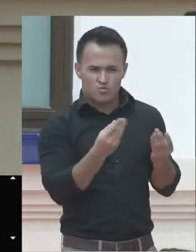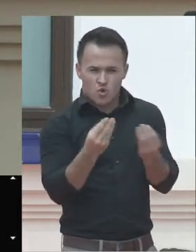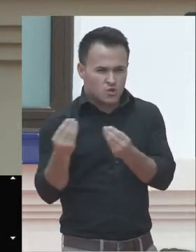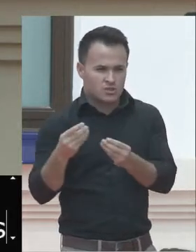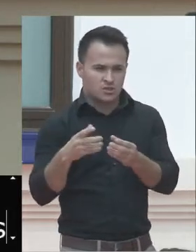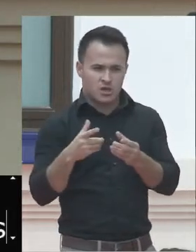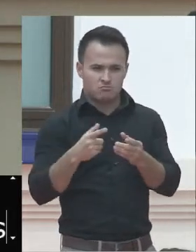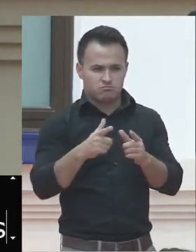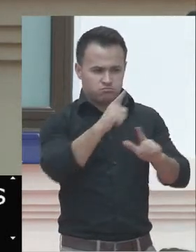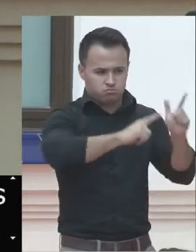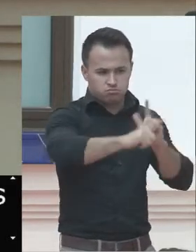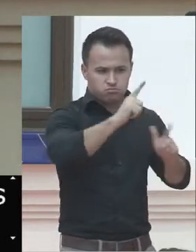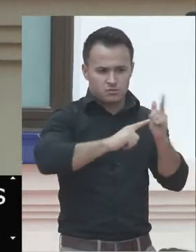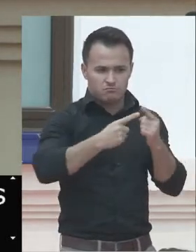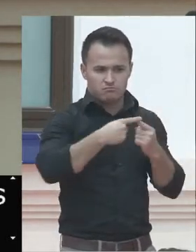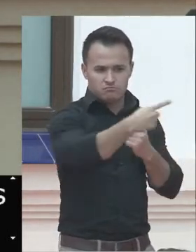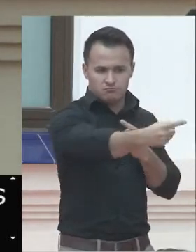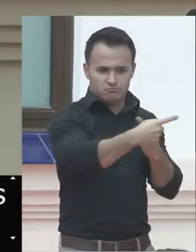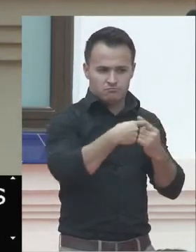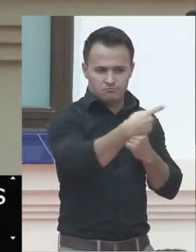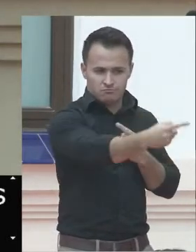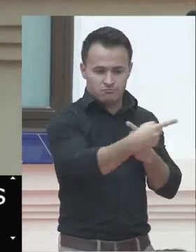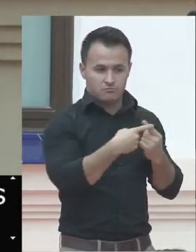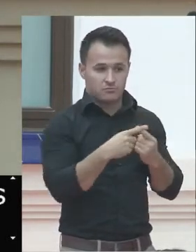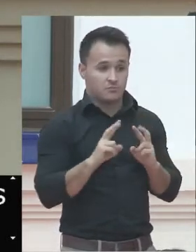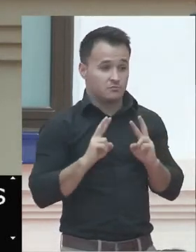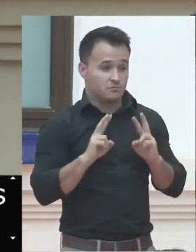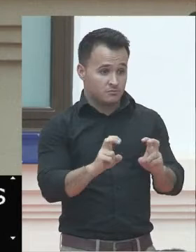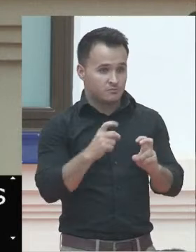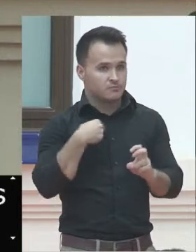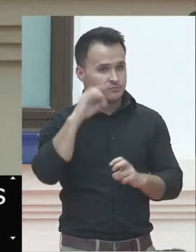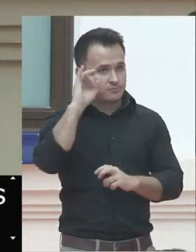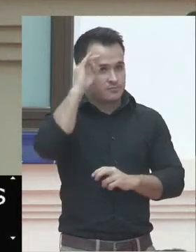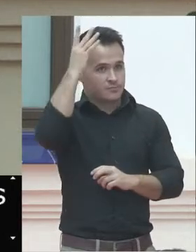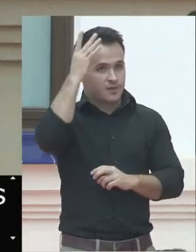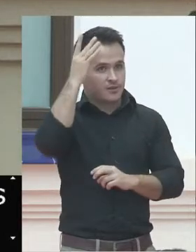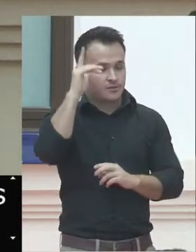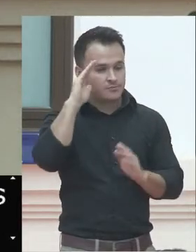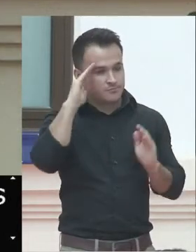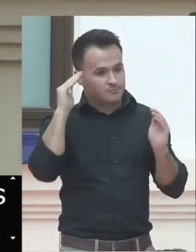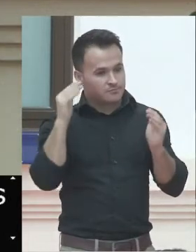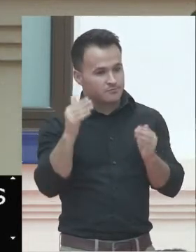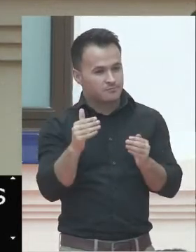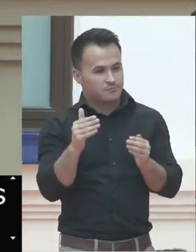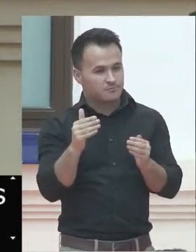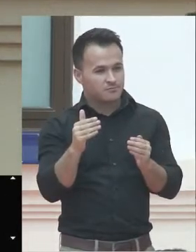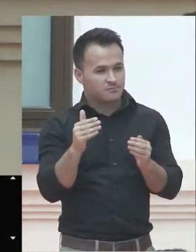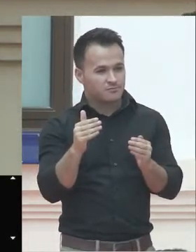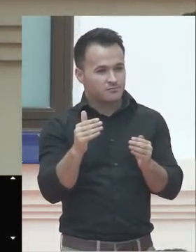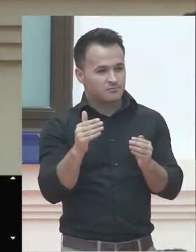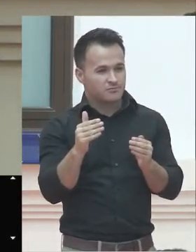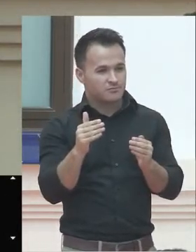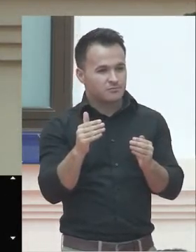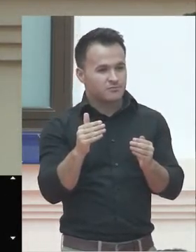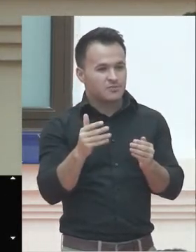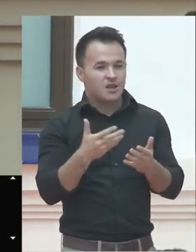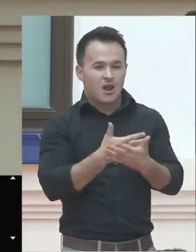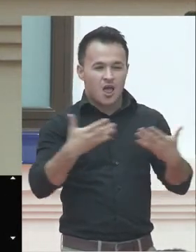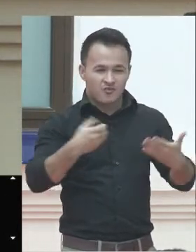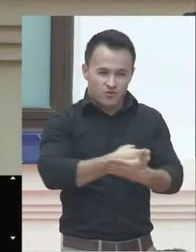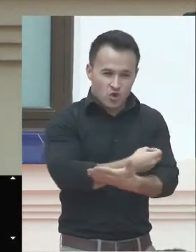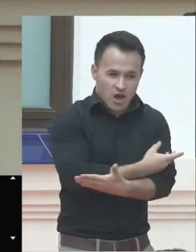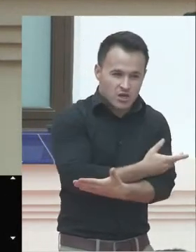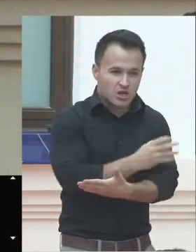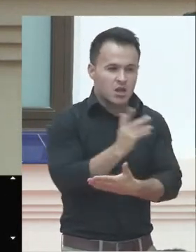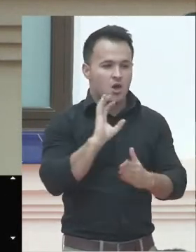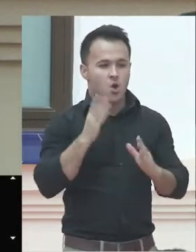miles de personas. En un primer momento me vino a la cabeza, y quería centrarlo evidentemente en los grandes ferrocarriles, en el